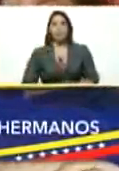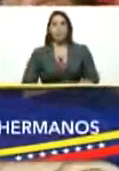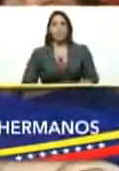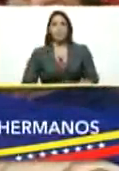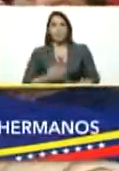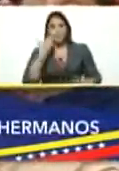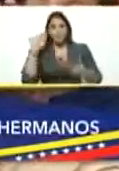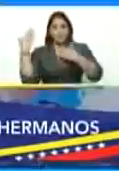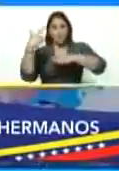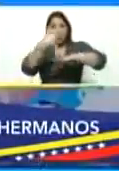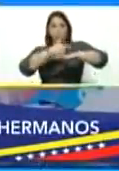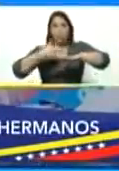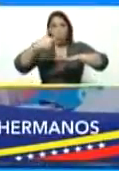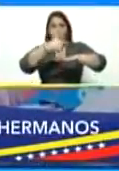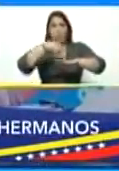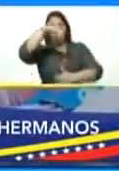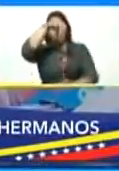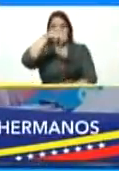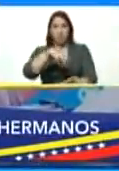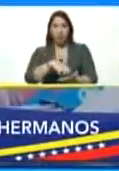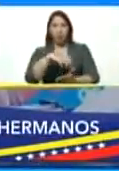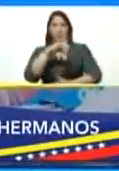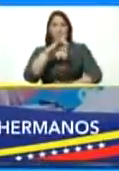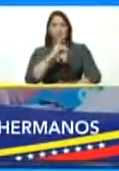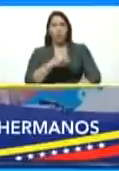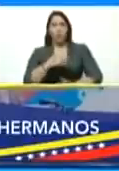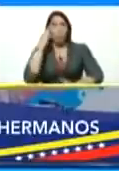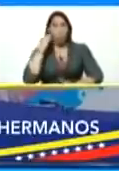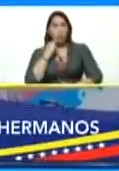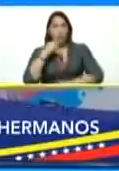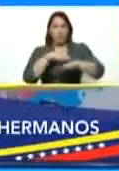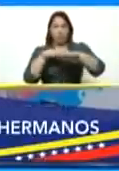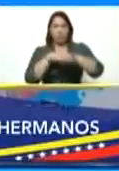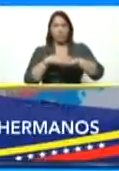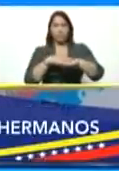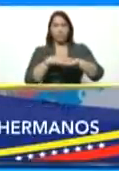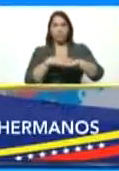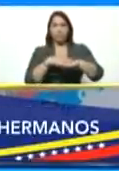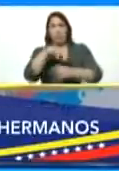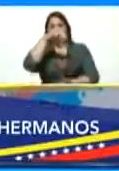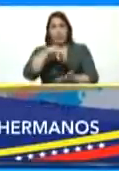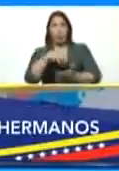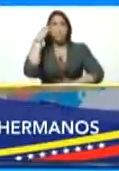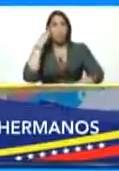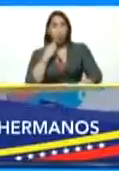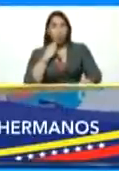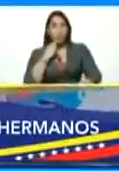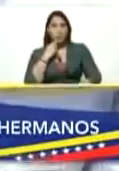y el gobernador del estado bolívar camarada ángel marcano